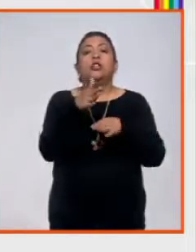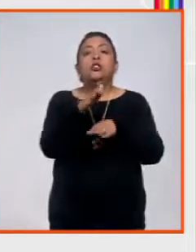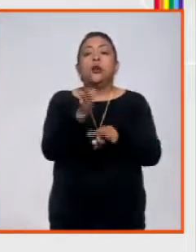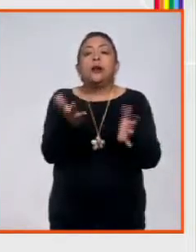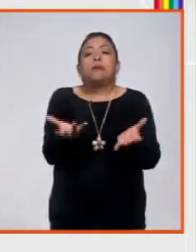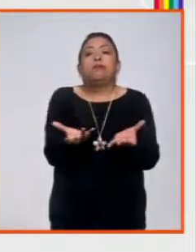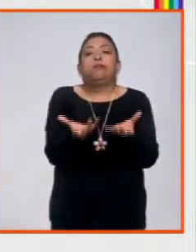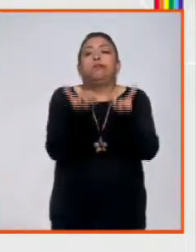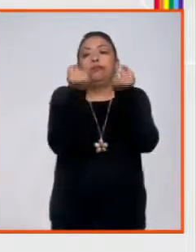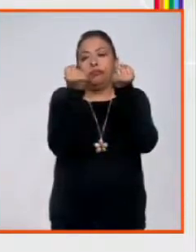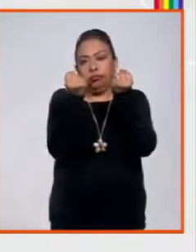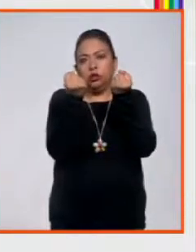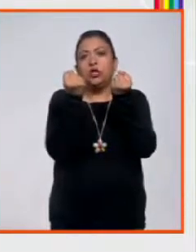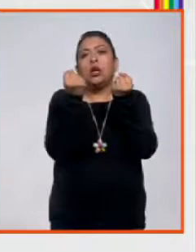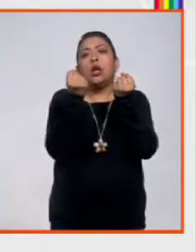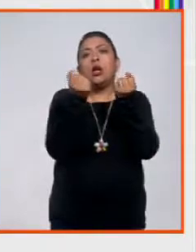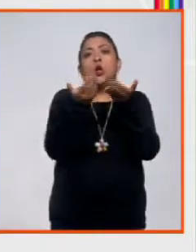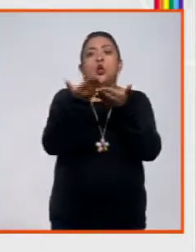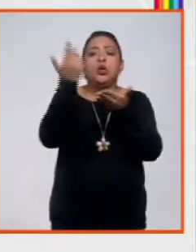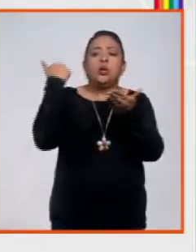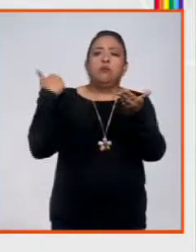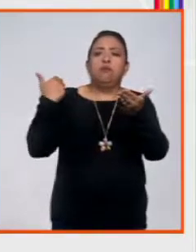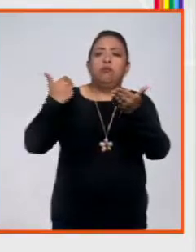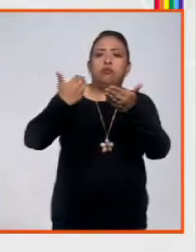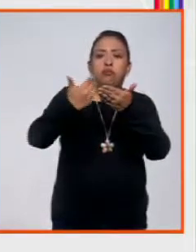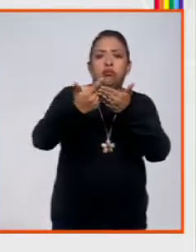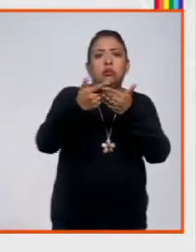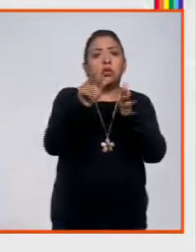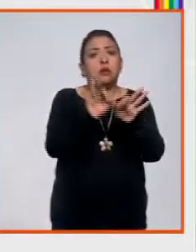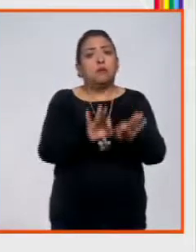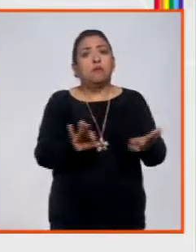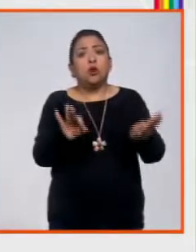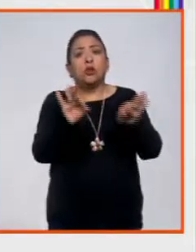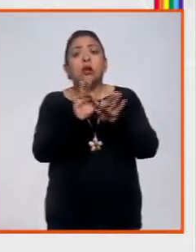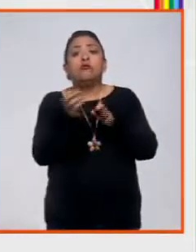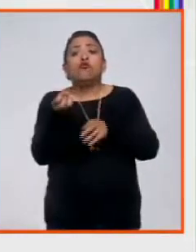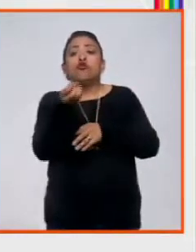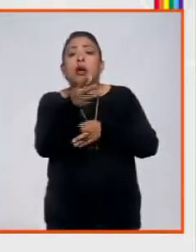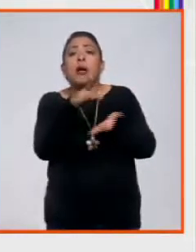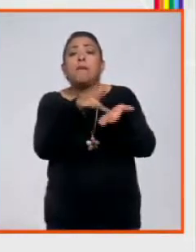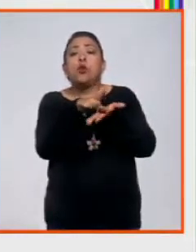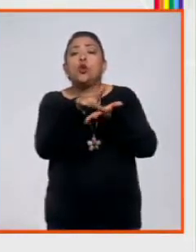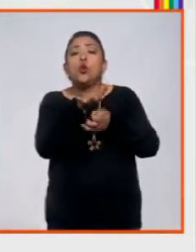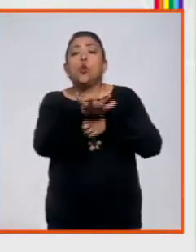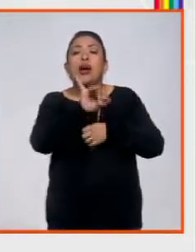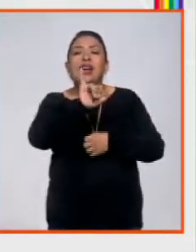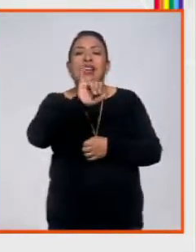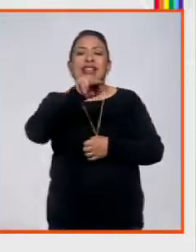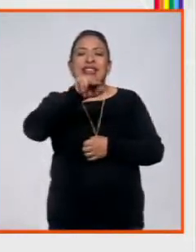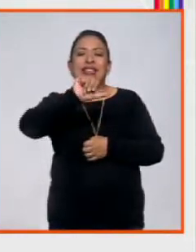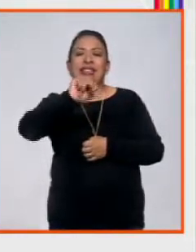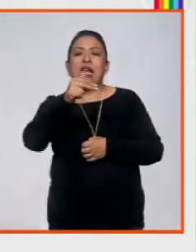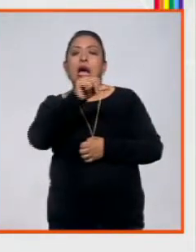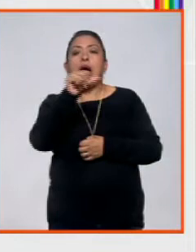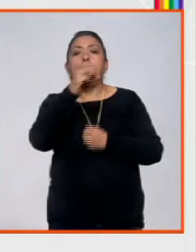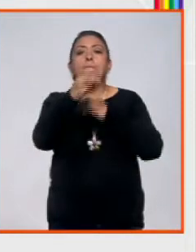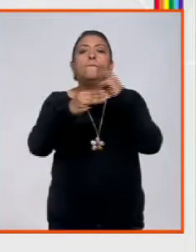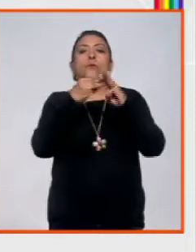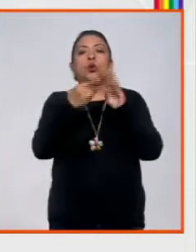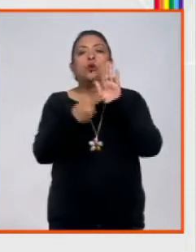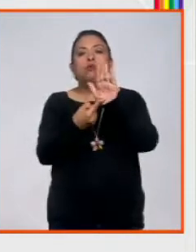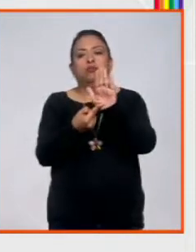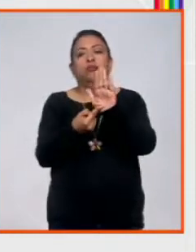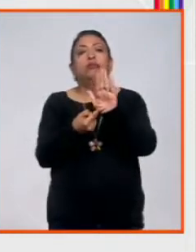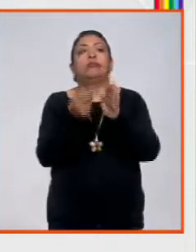recuperación de la trayectoria el prestigio y las aportaciones del inah al patrimonio mundial